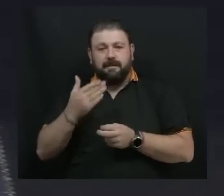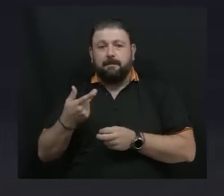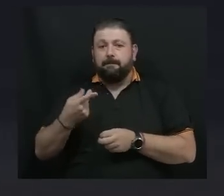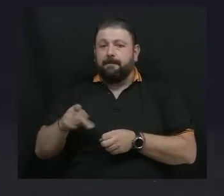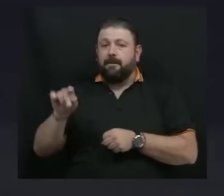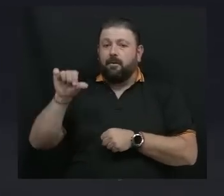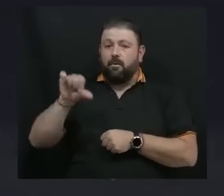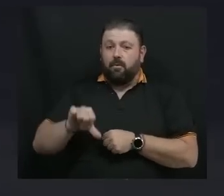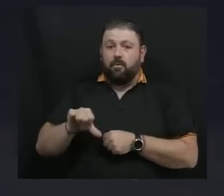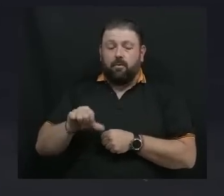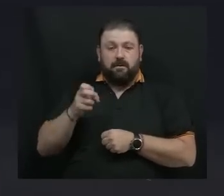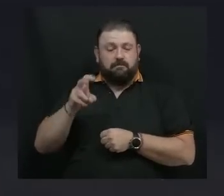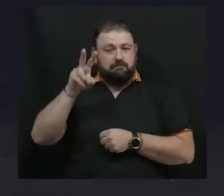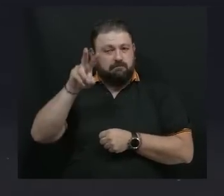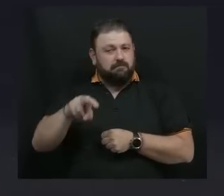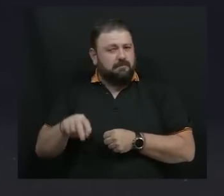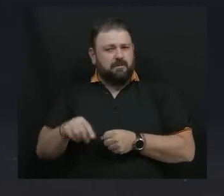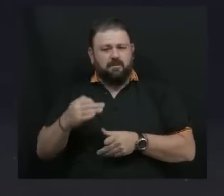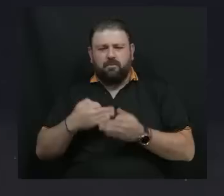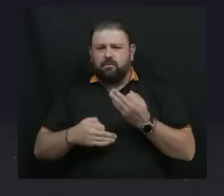este espacio tan valioso,